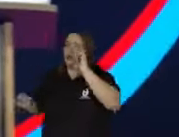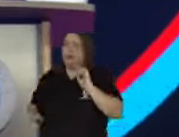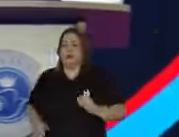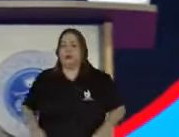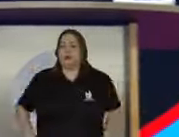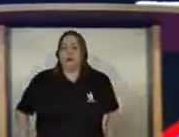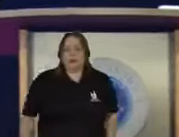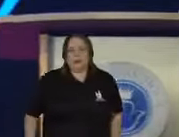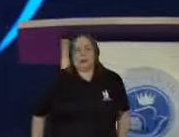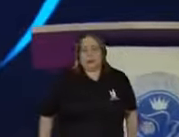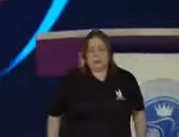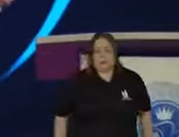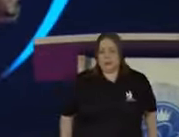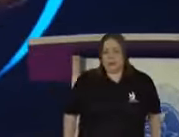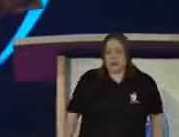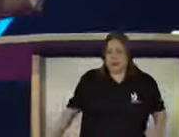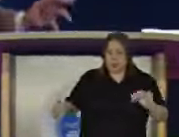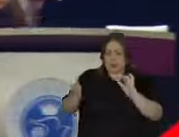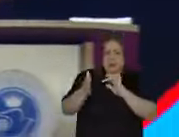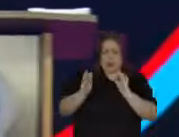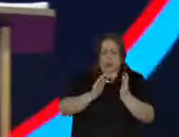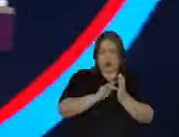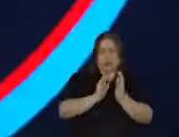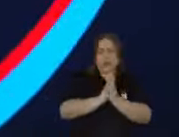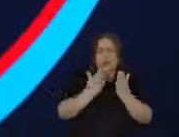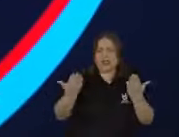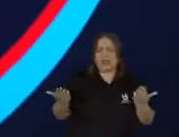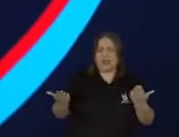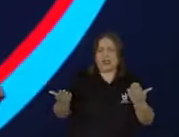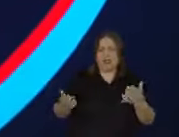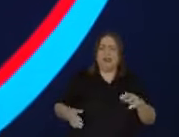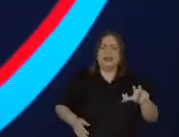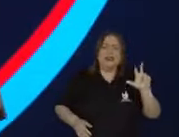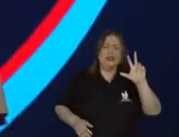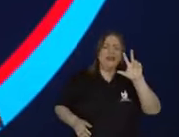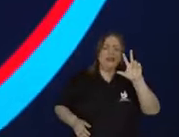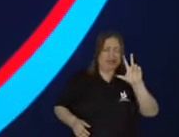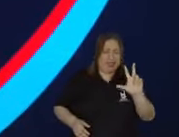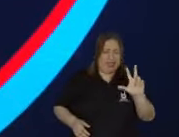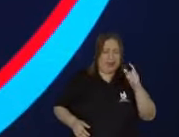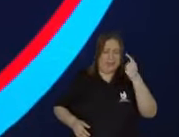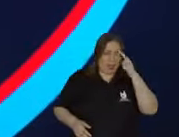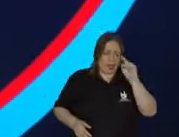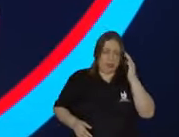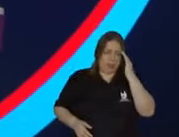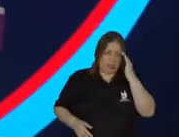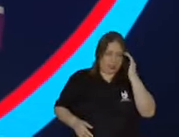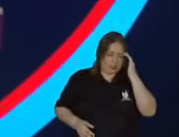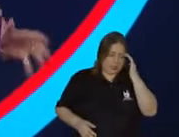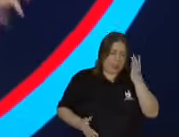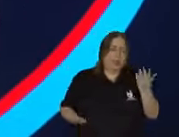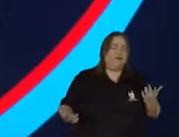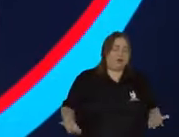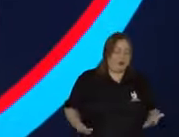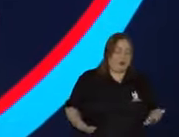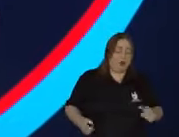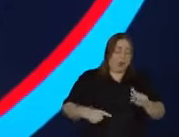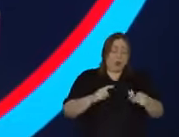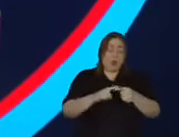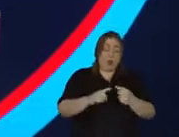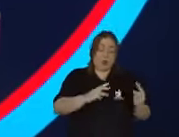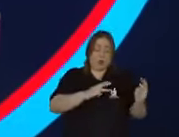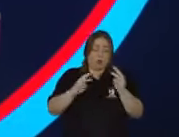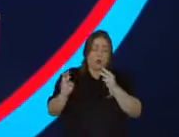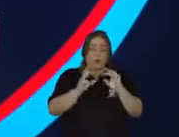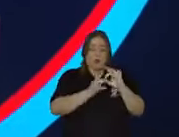darte no un estudio bíblico, pero por lo menos tres o cuatro líneas para que nos sirvan en nuestra batalla. Allí